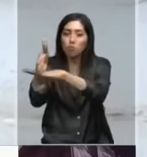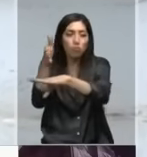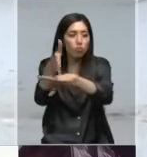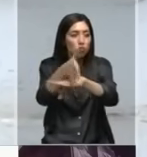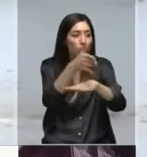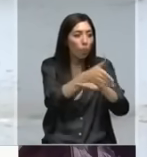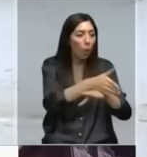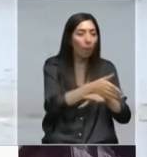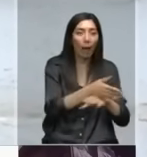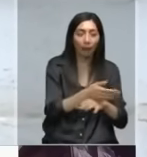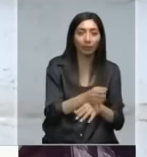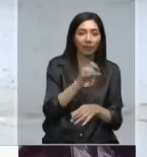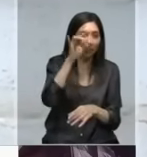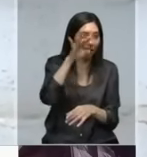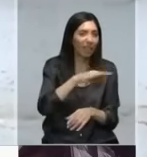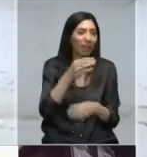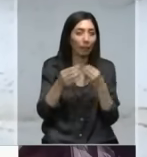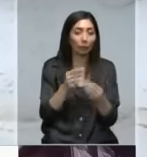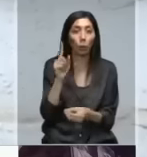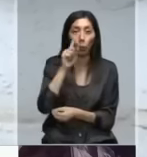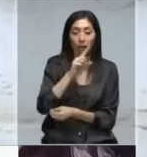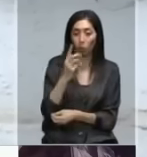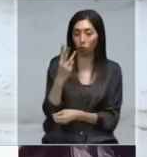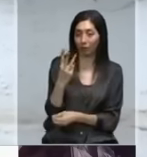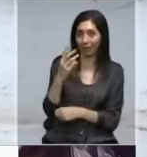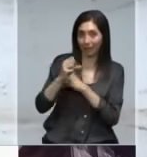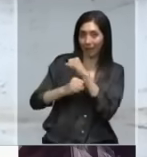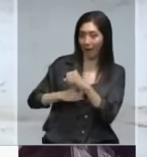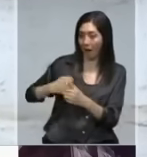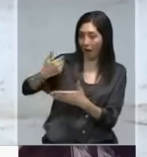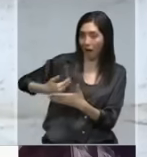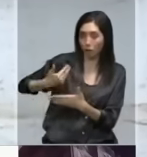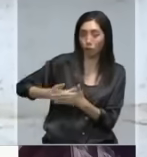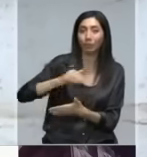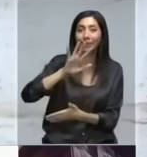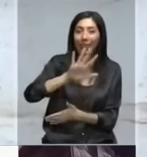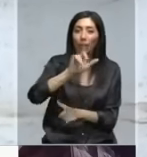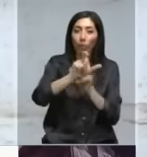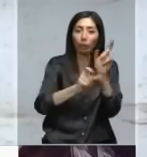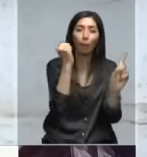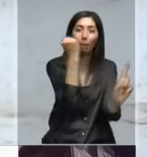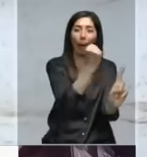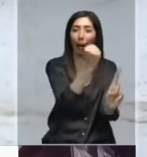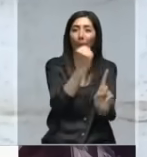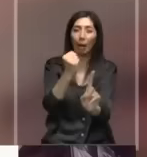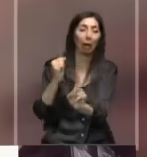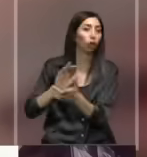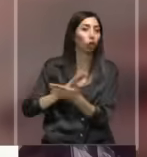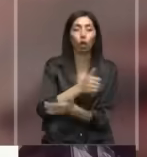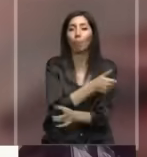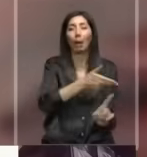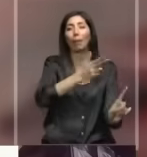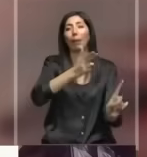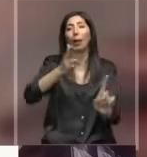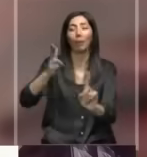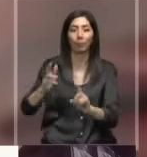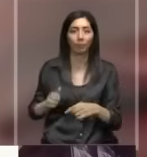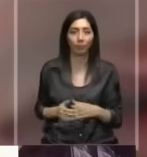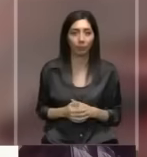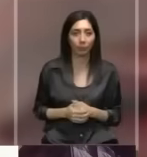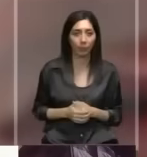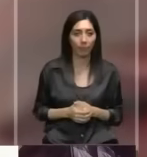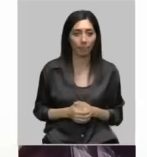hechos que habían ocurrido durante los últimos 3 años, donde habían sucedido 5 homicidios, todos con participación de armas de fuego.